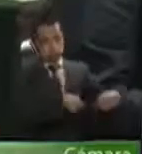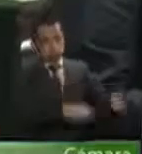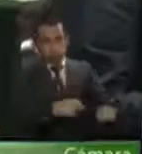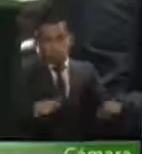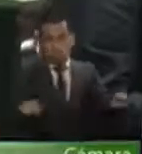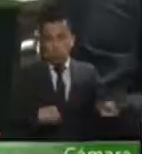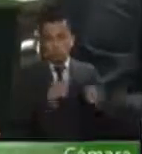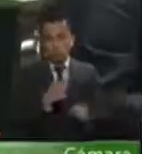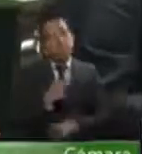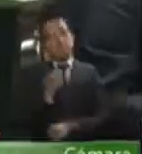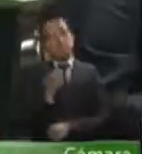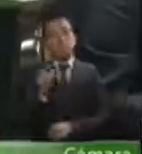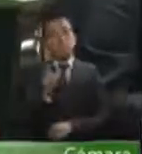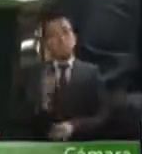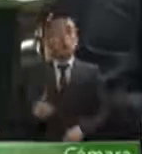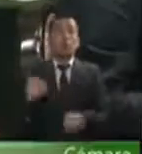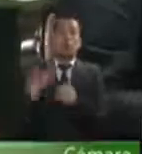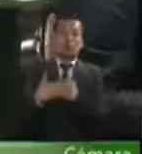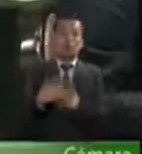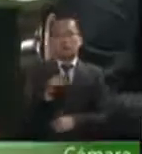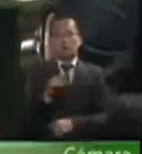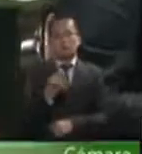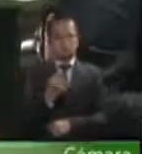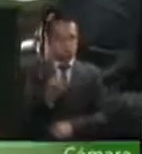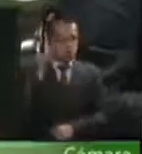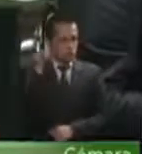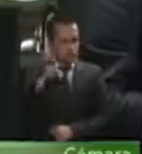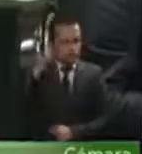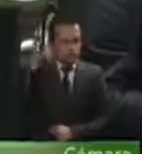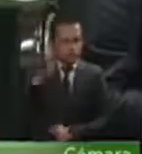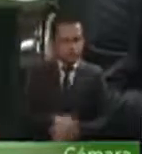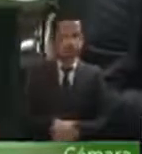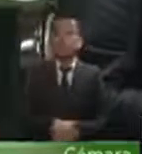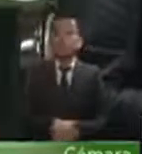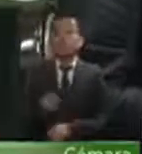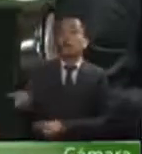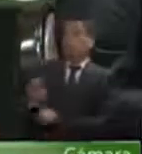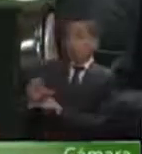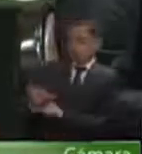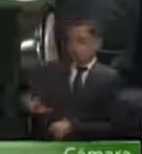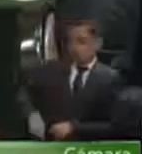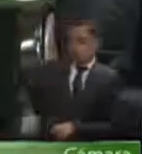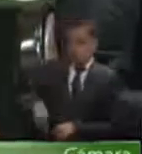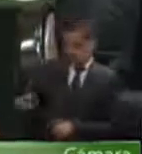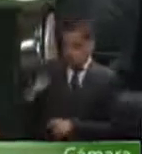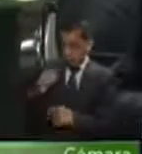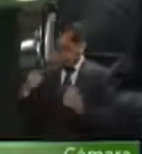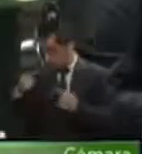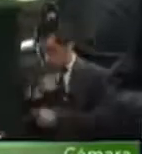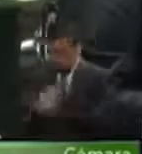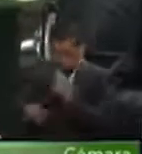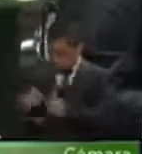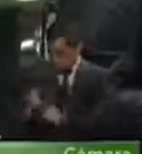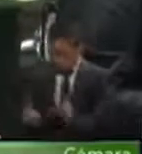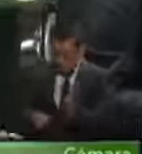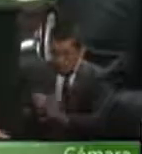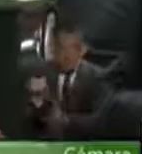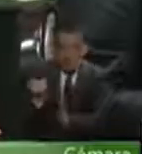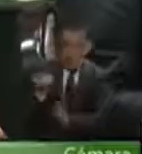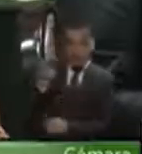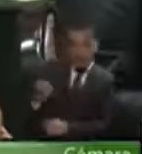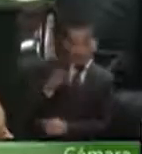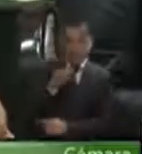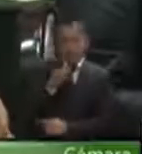mexicana el próximo 24 de abril. Muchas gracias a la Comisión de Gobernación por haber avanzado en el dictamen de